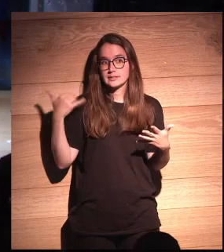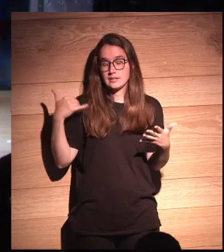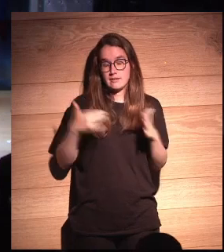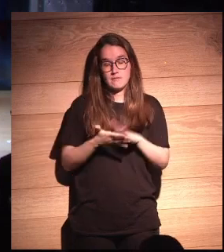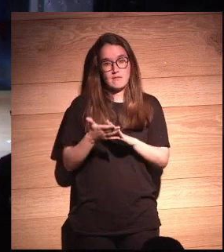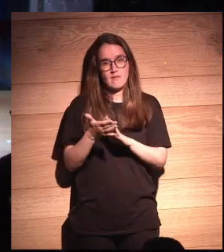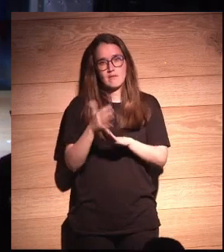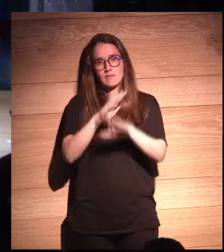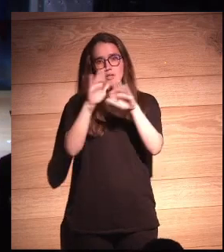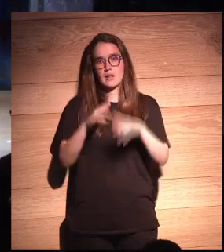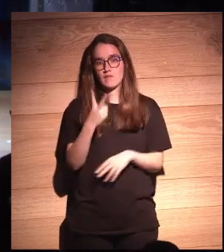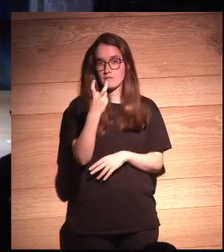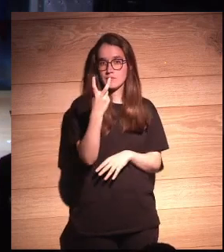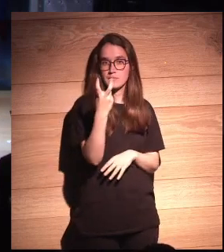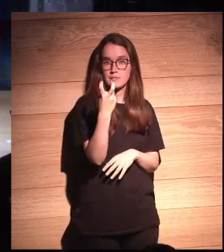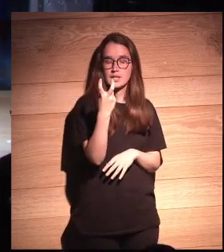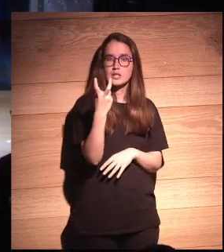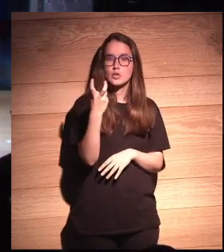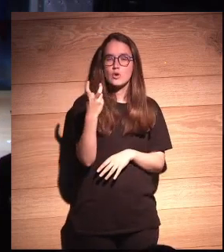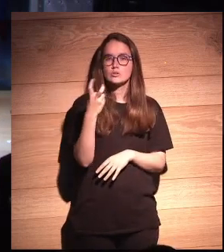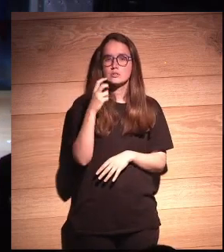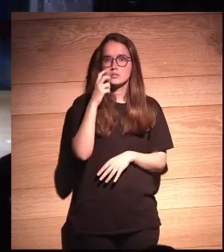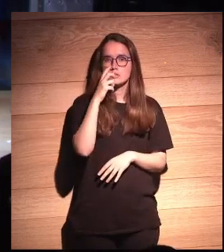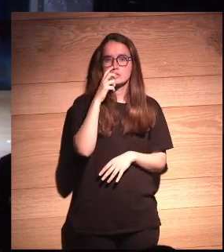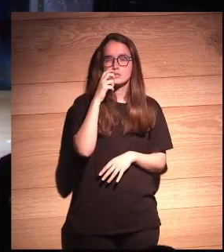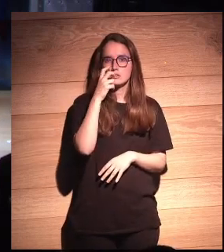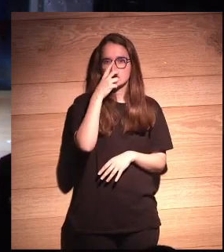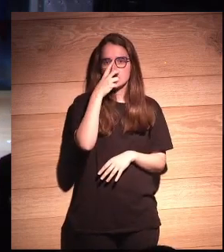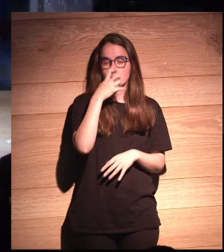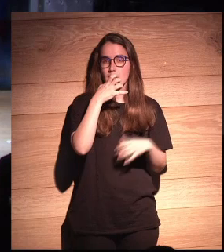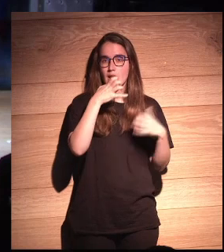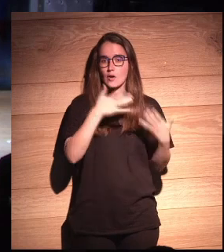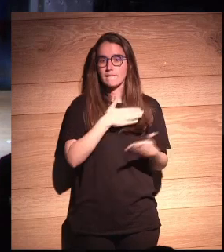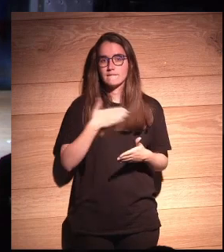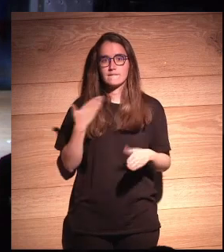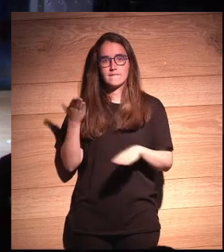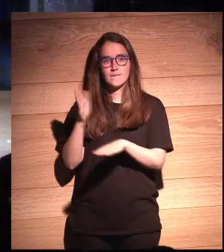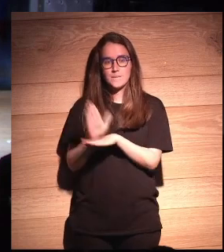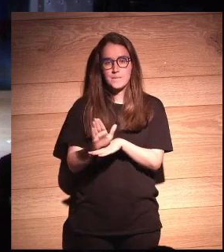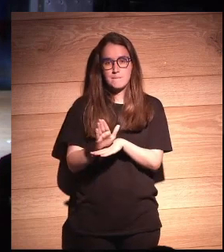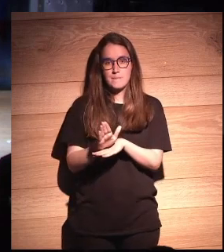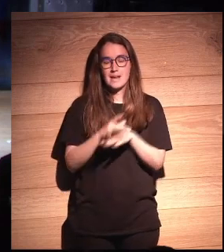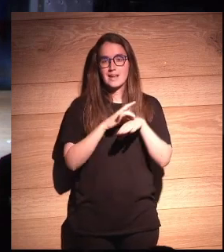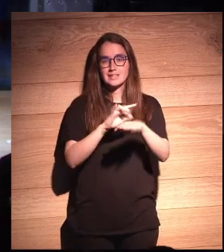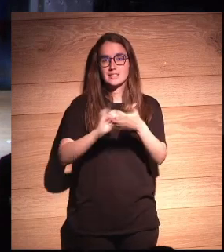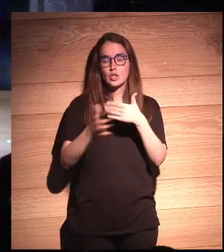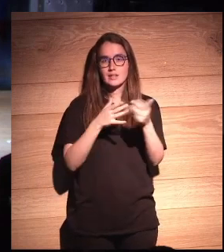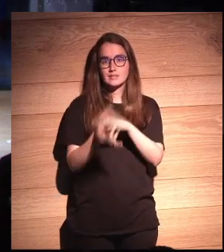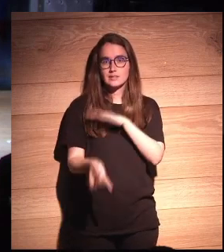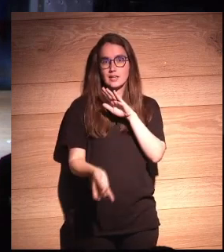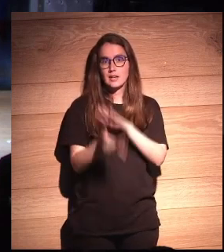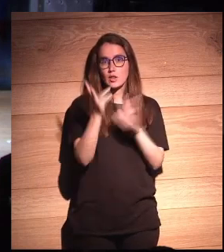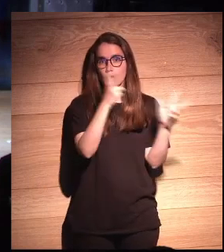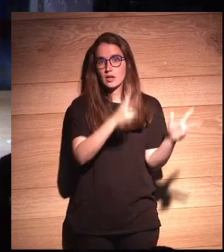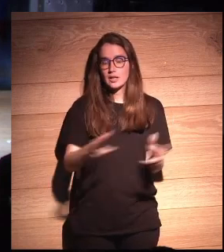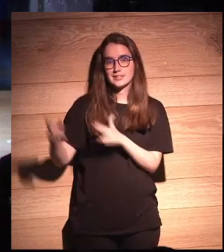hacia el final del evento, quedan solo 2 ponencias y ahora a continuación os quiero presentar a las guionistas creadoras de la